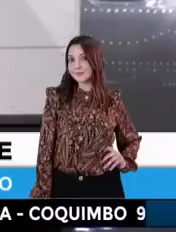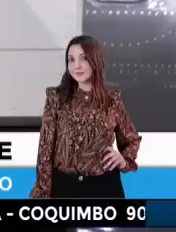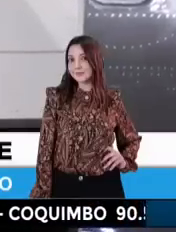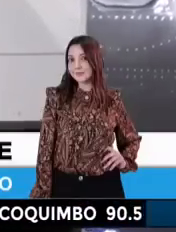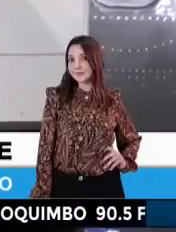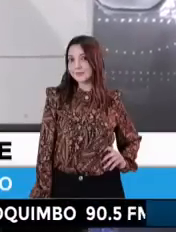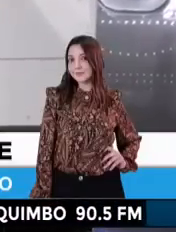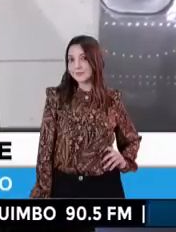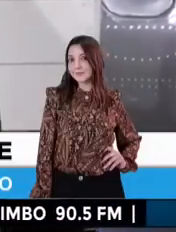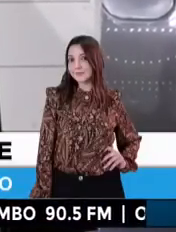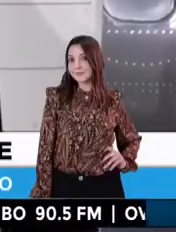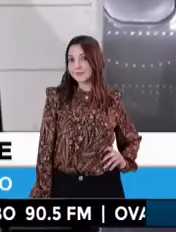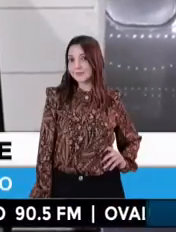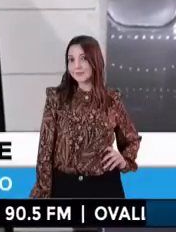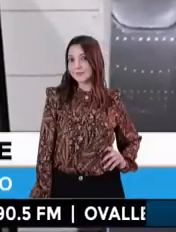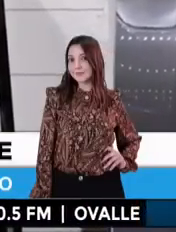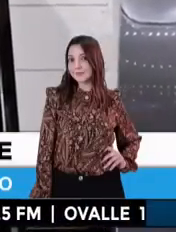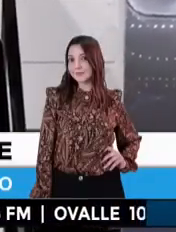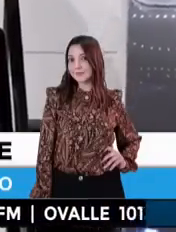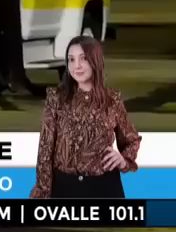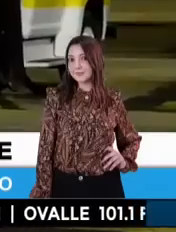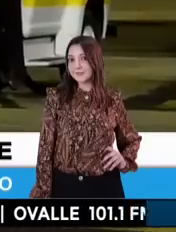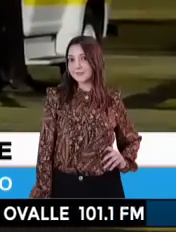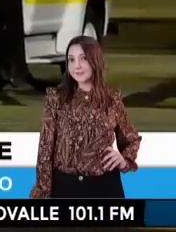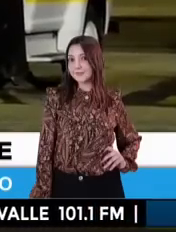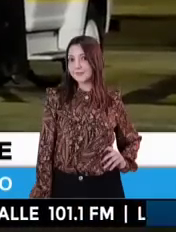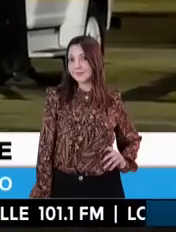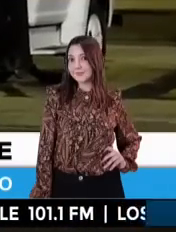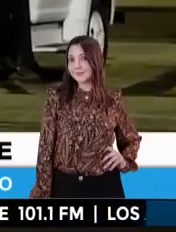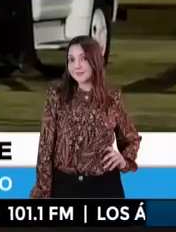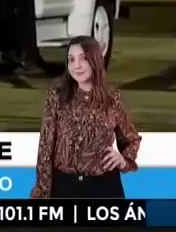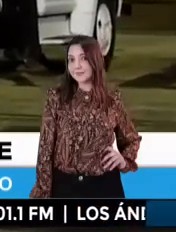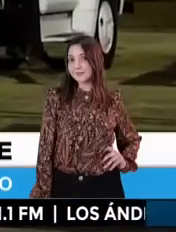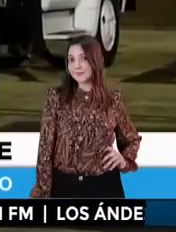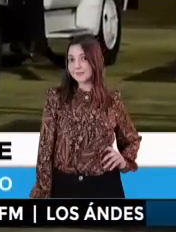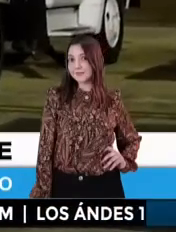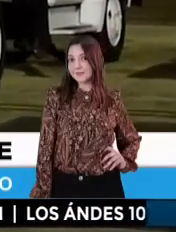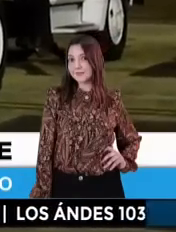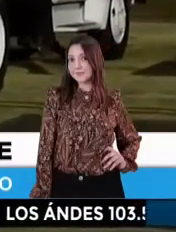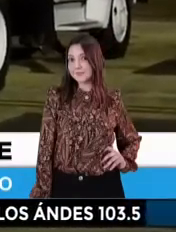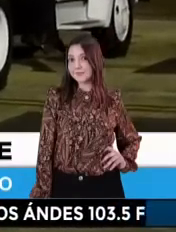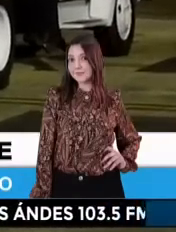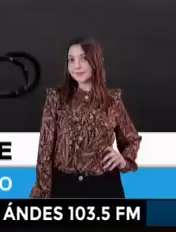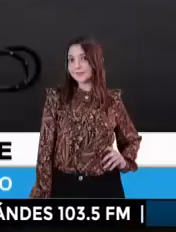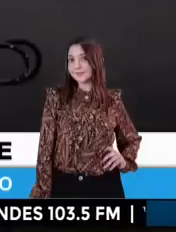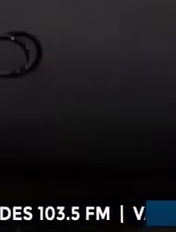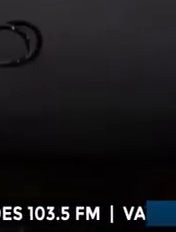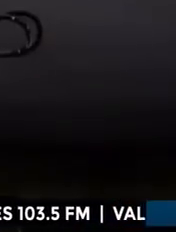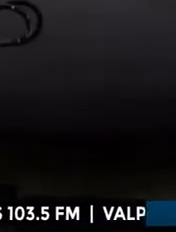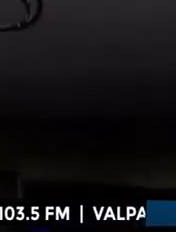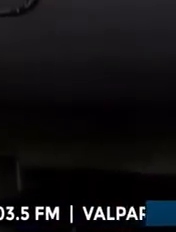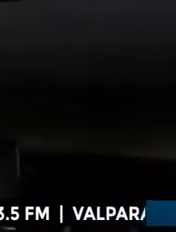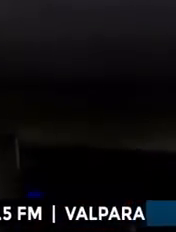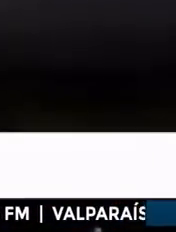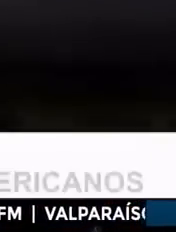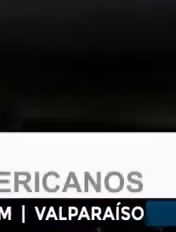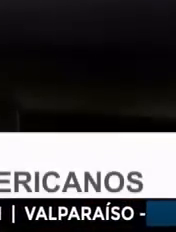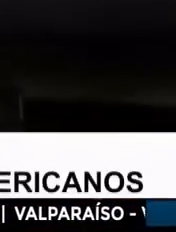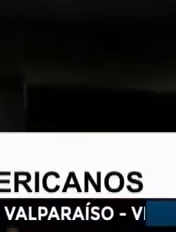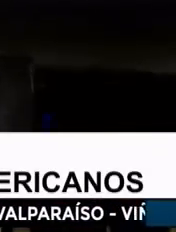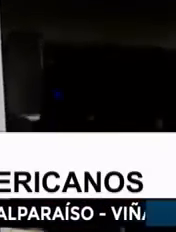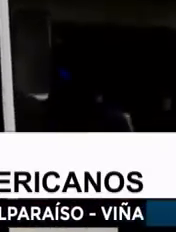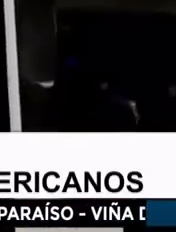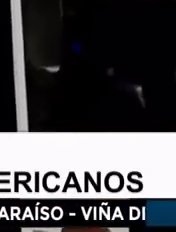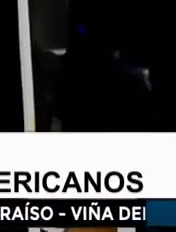Mariano Fernández en conversación con BioBio la radio. Queda un poco abierto el campo a saber qué